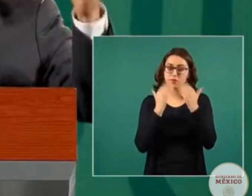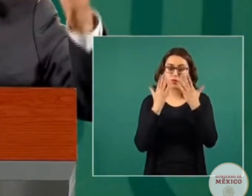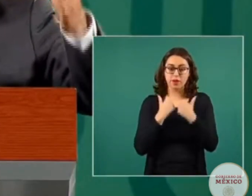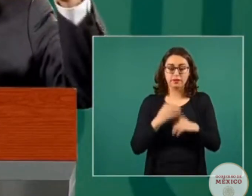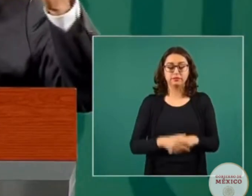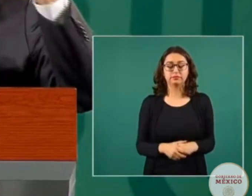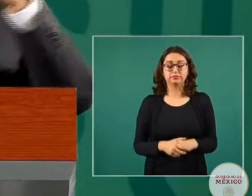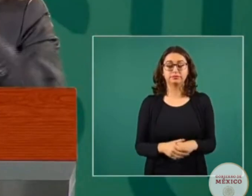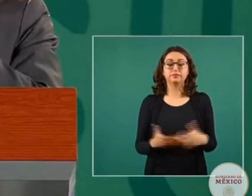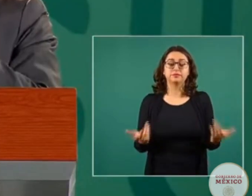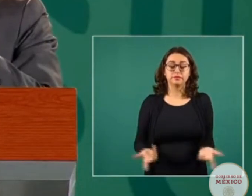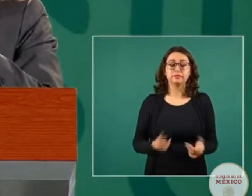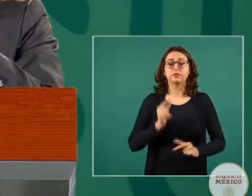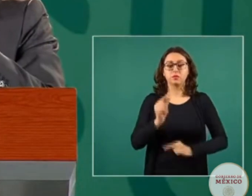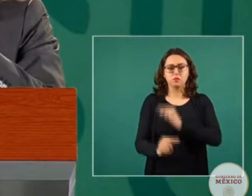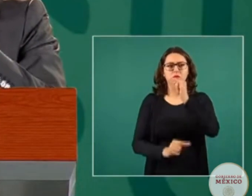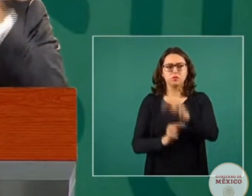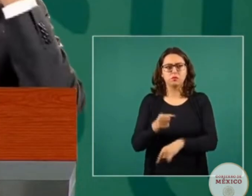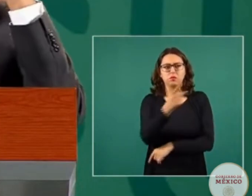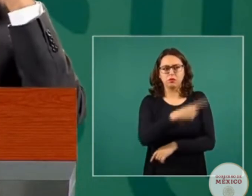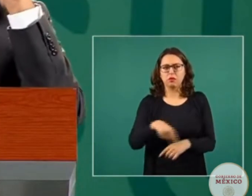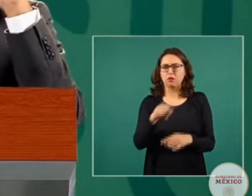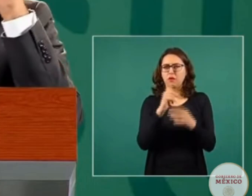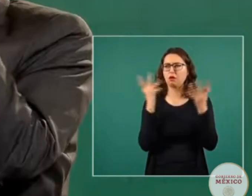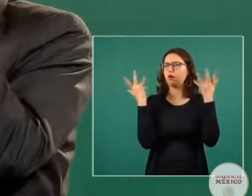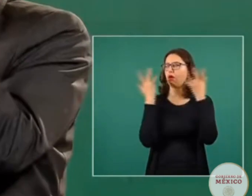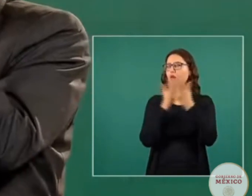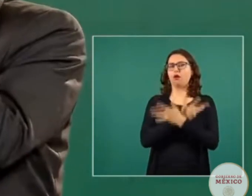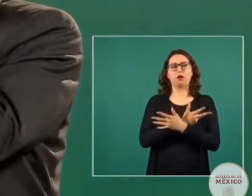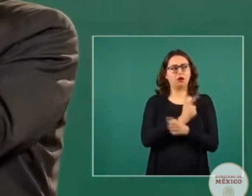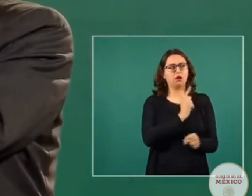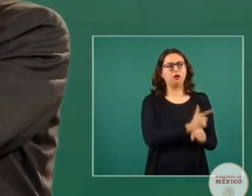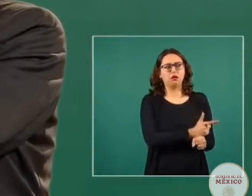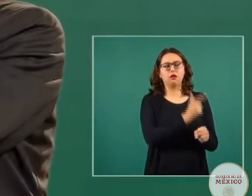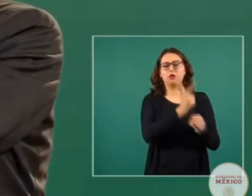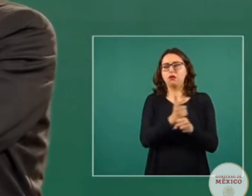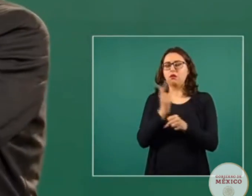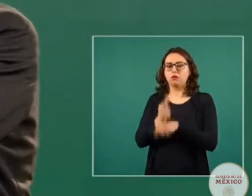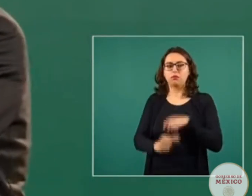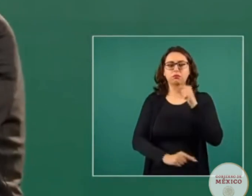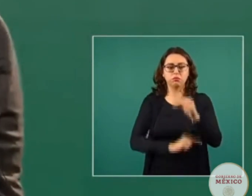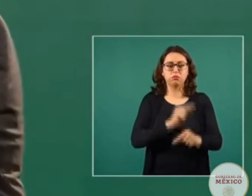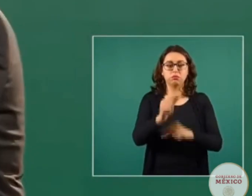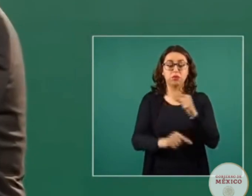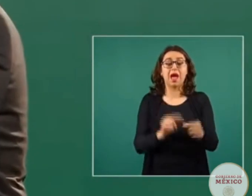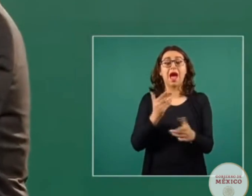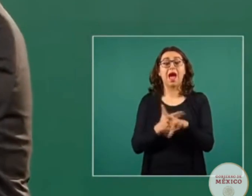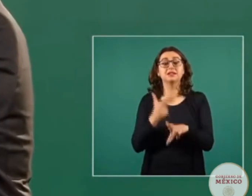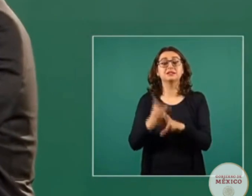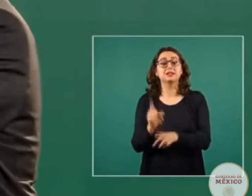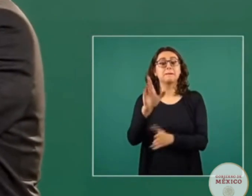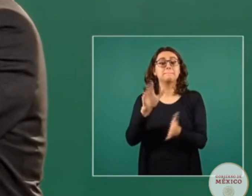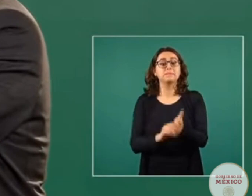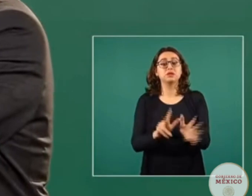Poco a poco fueron adquiriendo sus derechos. Hasta en la Constitución de 1857 se les dio el derecho de participar.